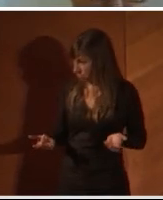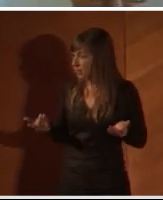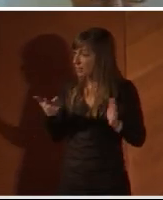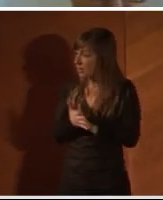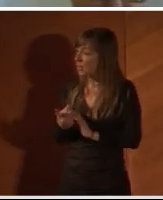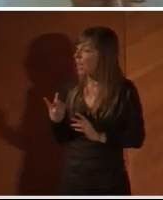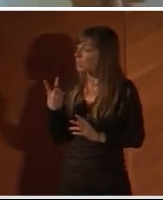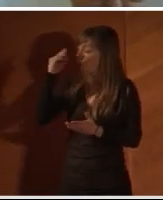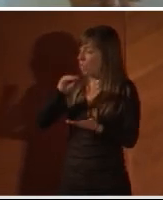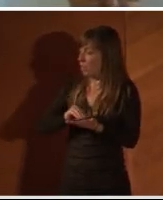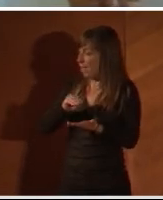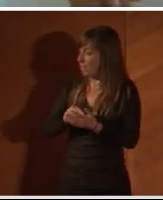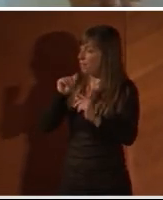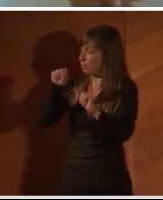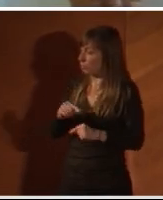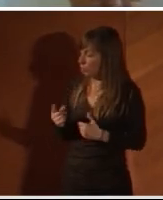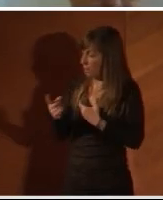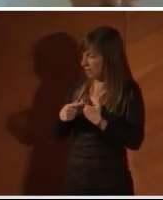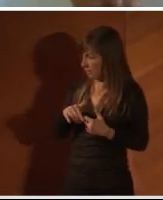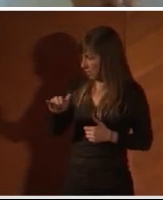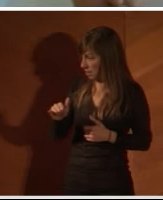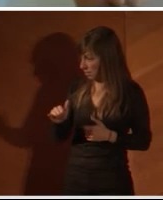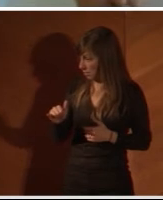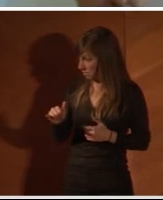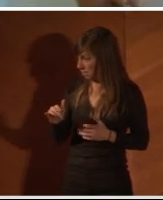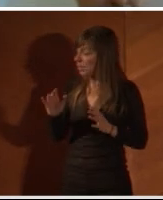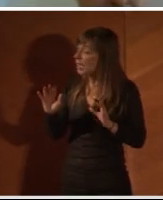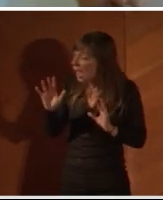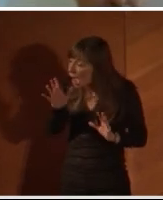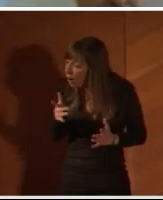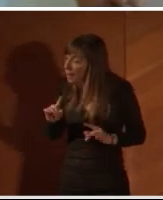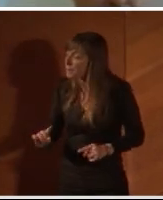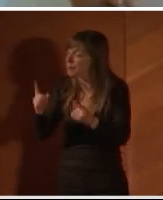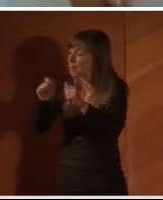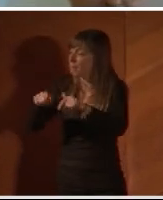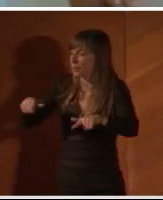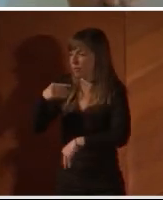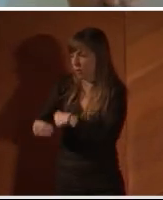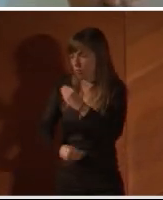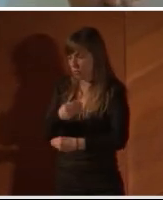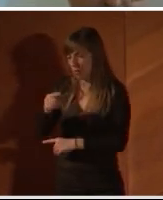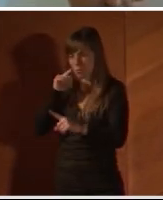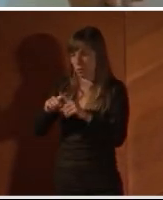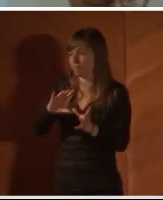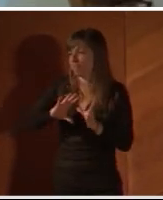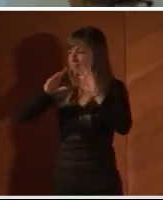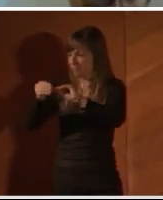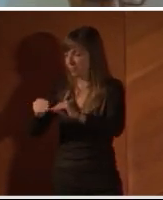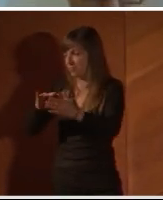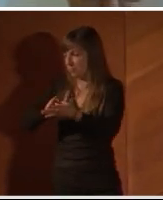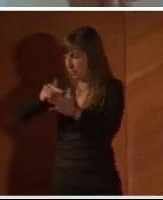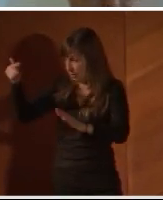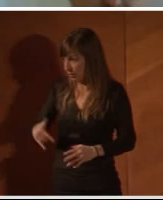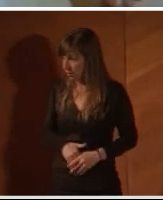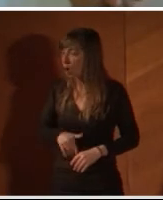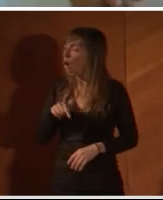edición de nuestros presupuestos participativos y la primera en la que empleamos la plataforma que hemos adaptado a través de los desarrollos del Ayuntamiento de